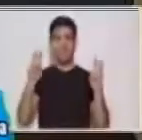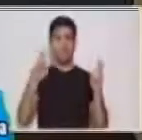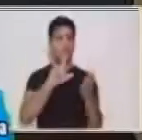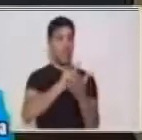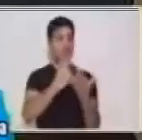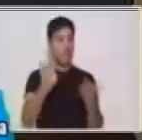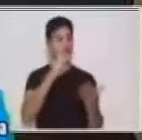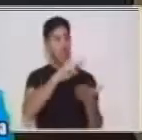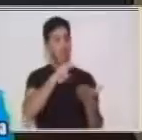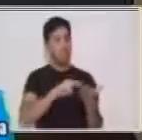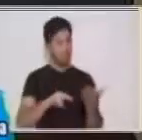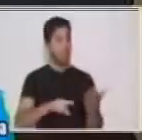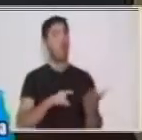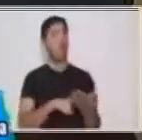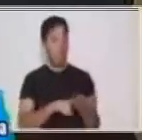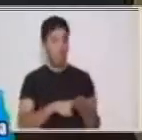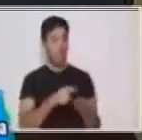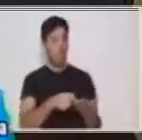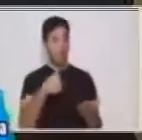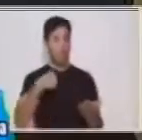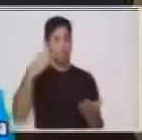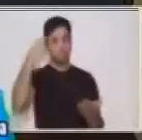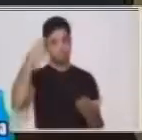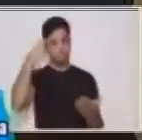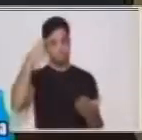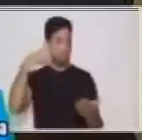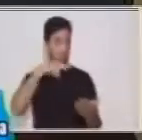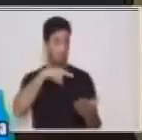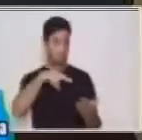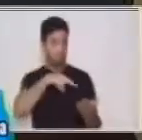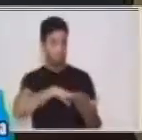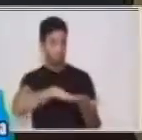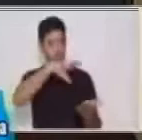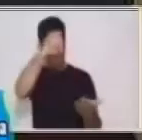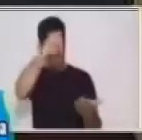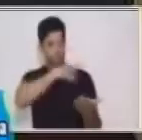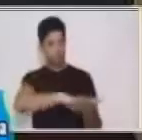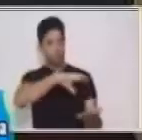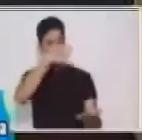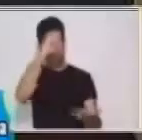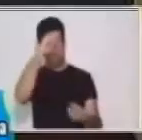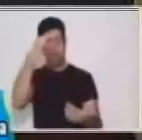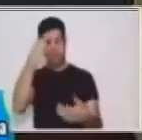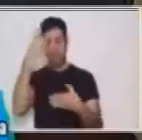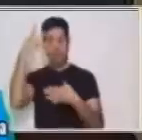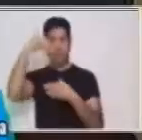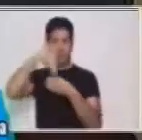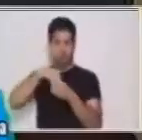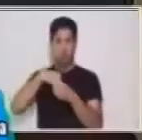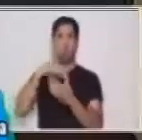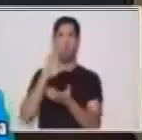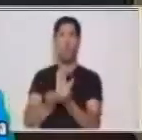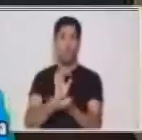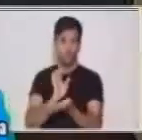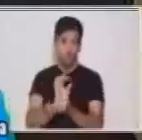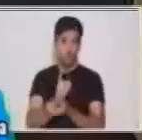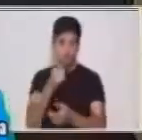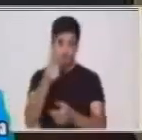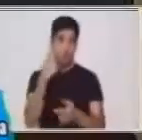es. Nuestra mente va leyendo y va almacenando toda esa información. Entre más